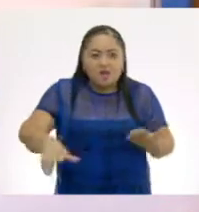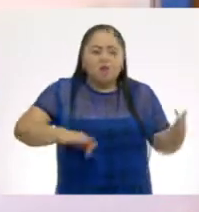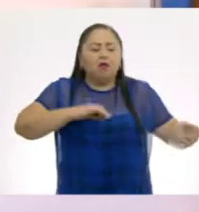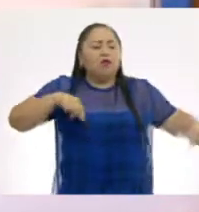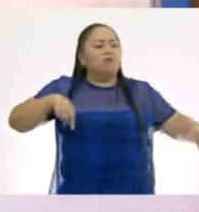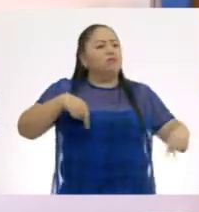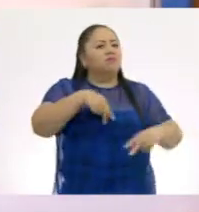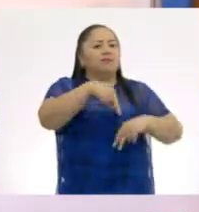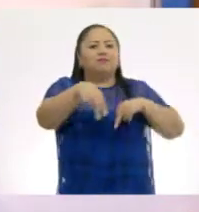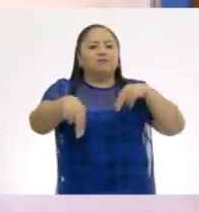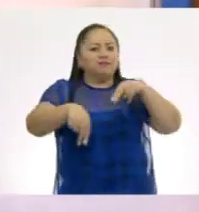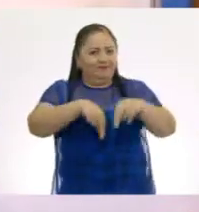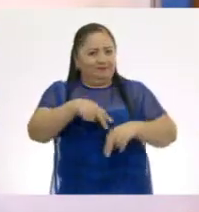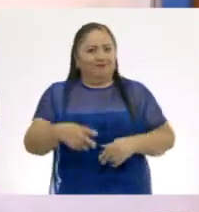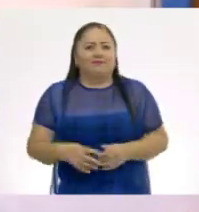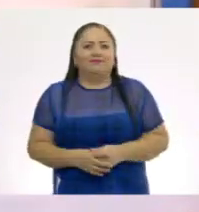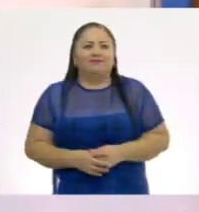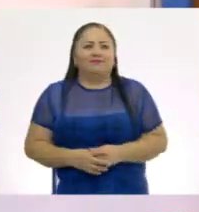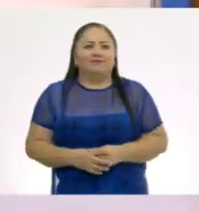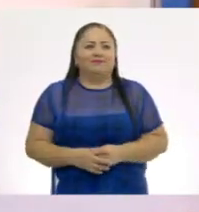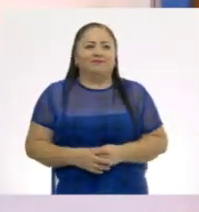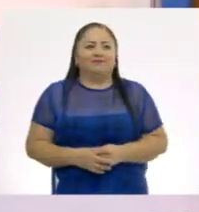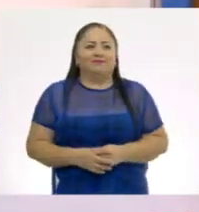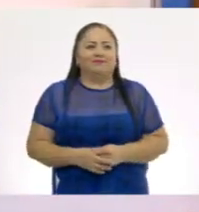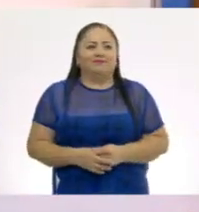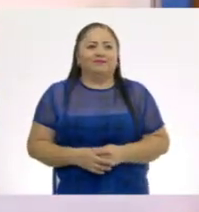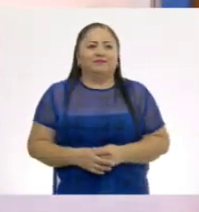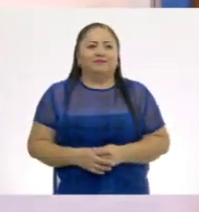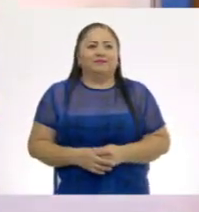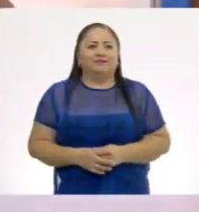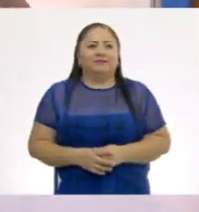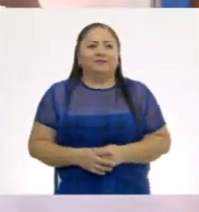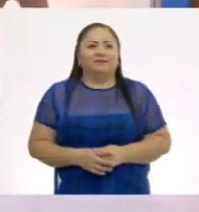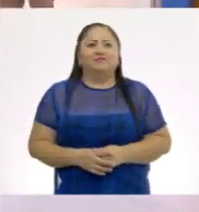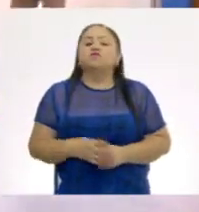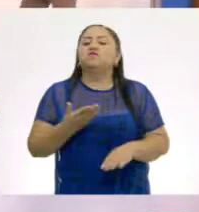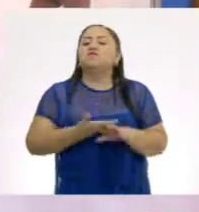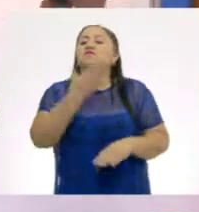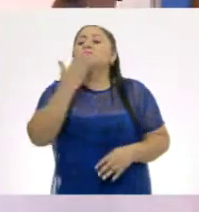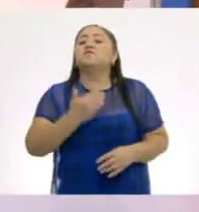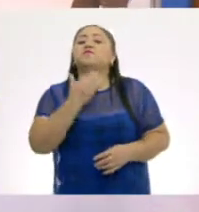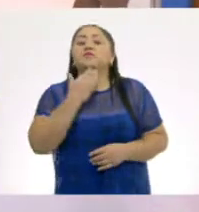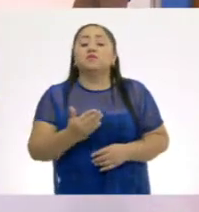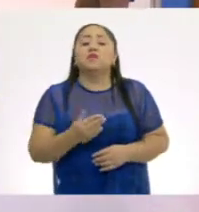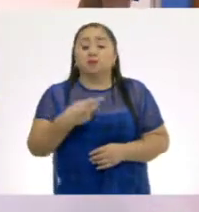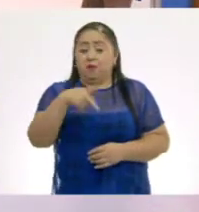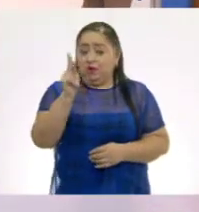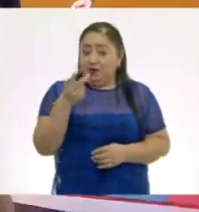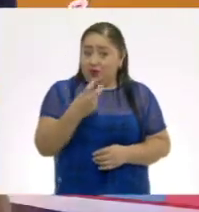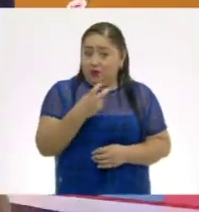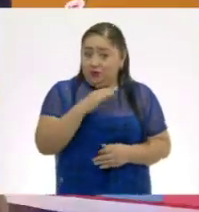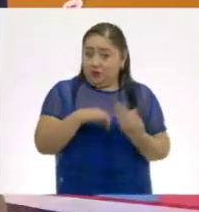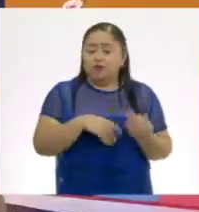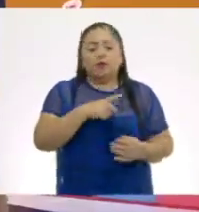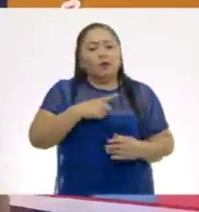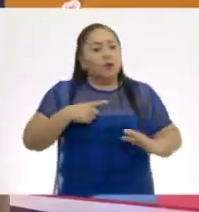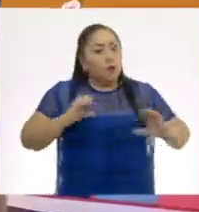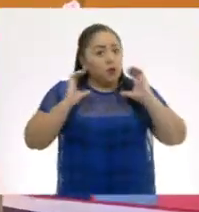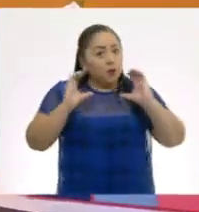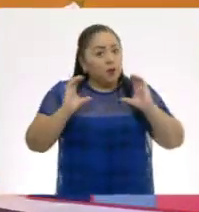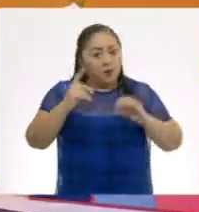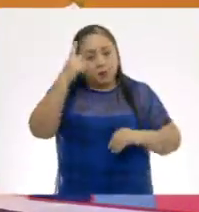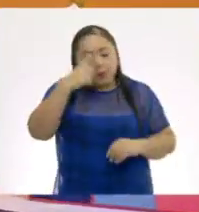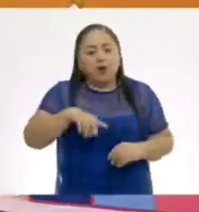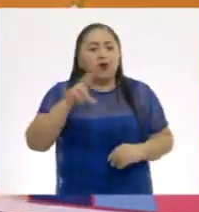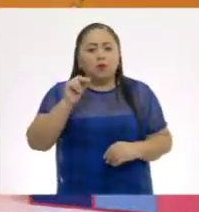Sí. ¡No! Sí. Muy bien. Pero todo esto con mucho cuidado para